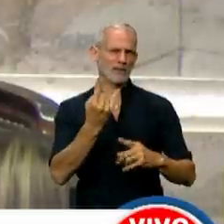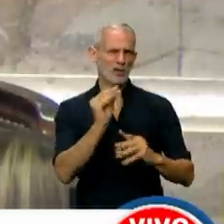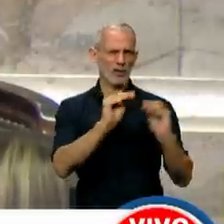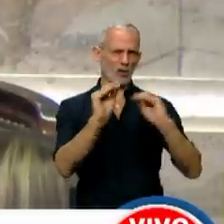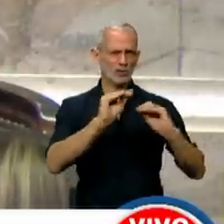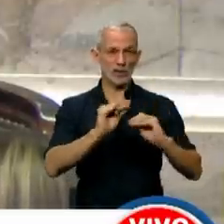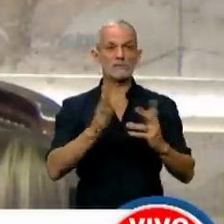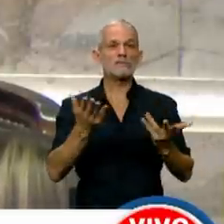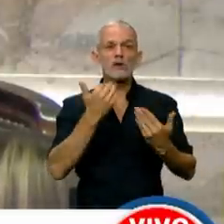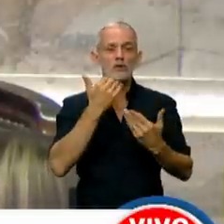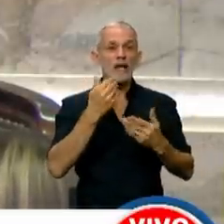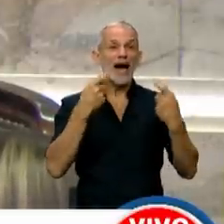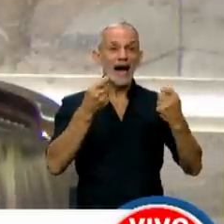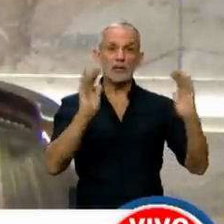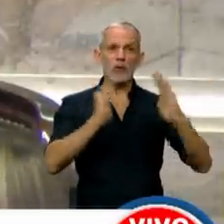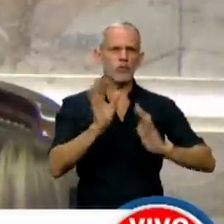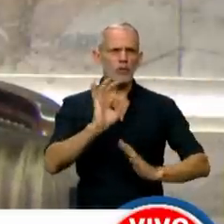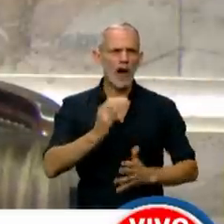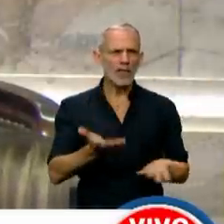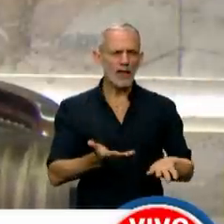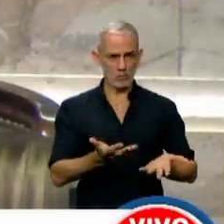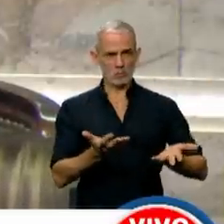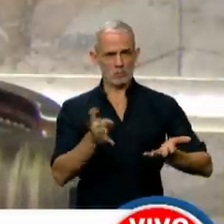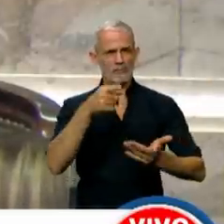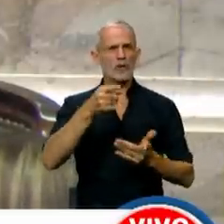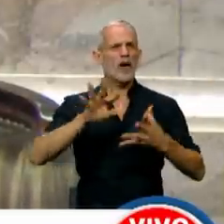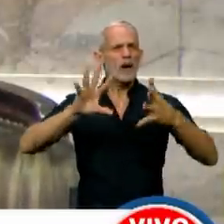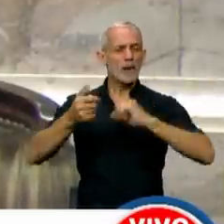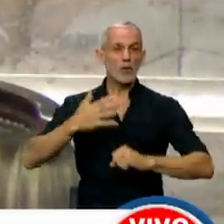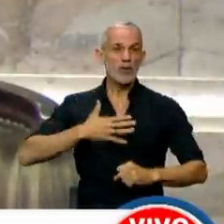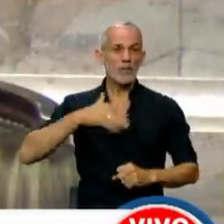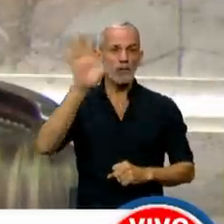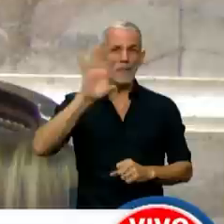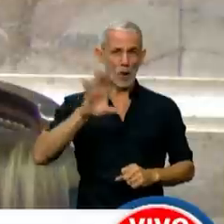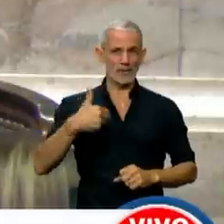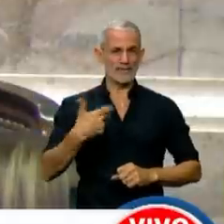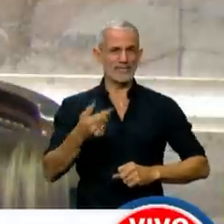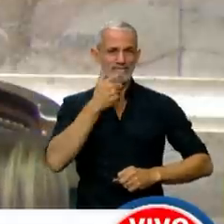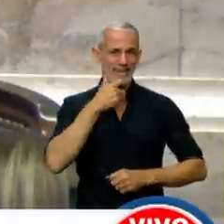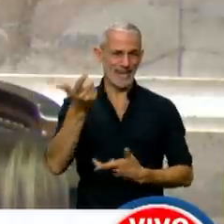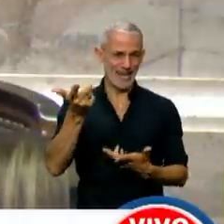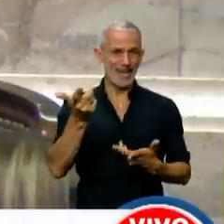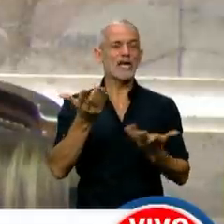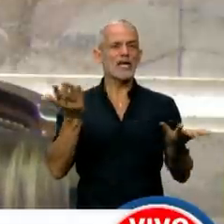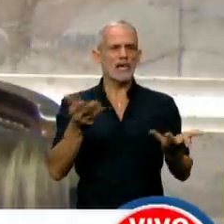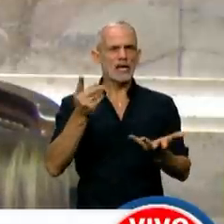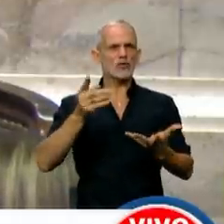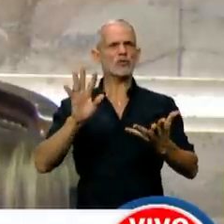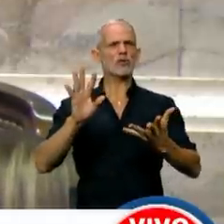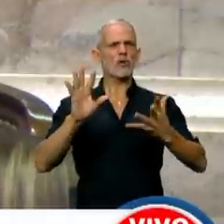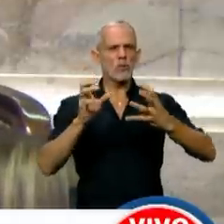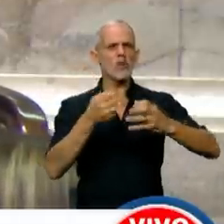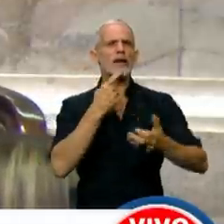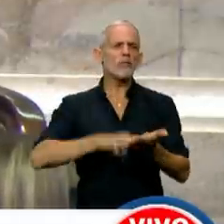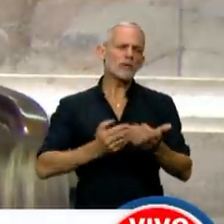donde no se baja el gasto donde se perjudica mi provincia y por sobre todo donde se pretende seguir